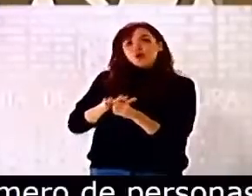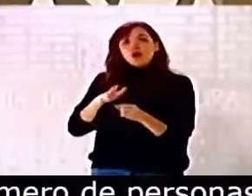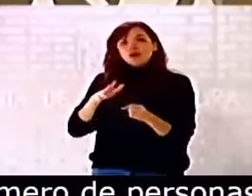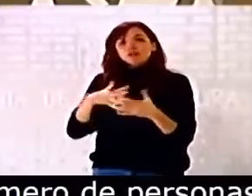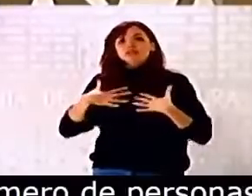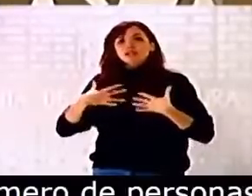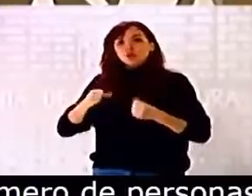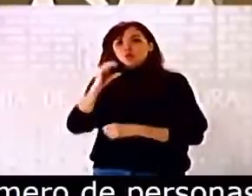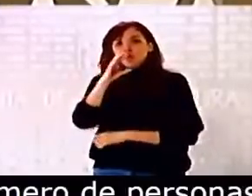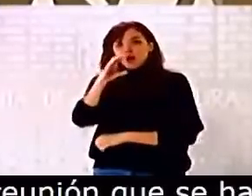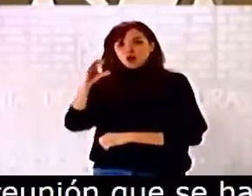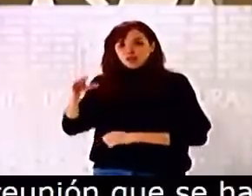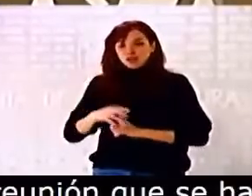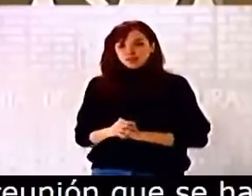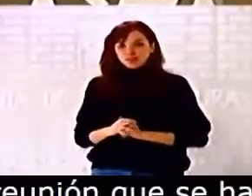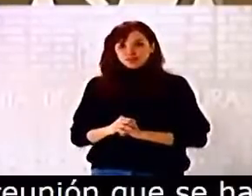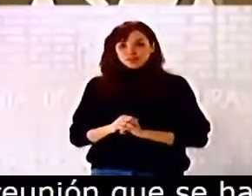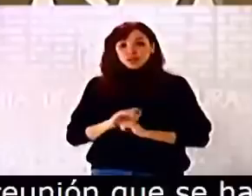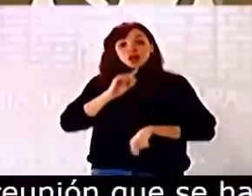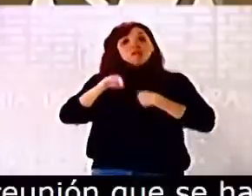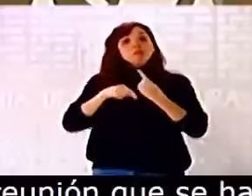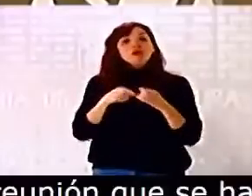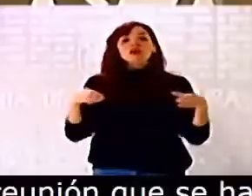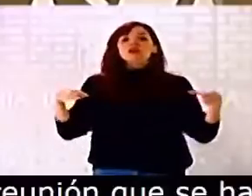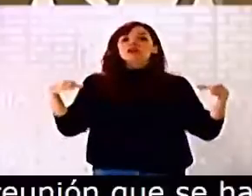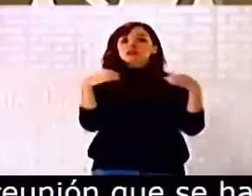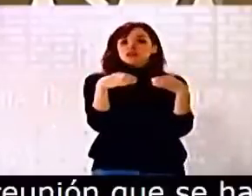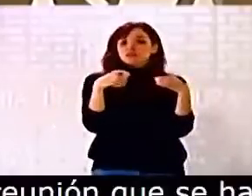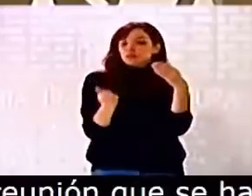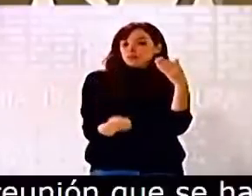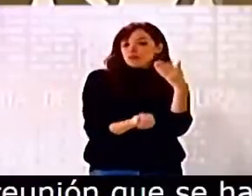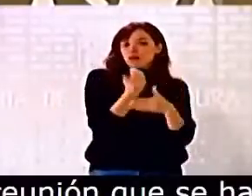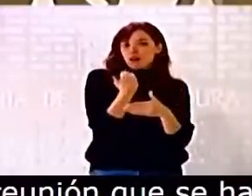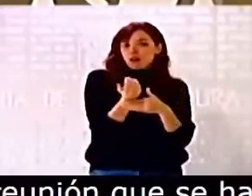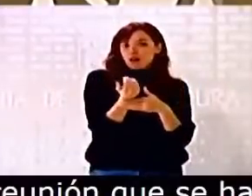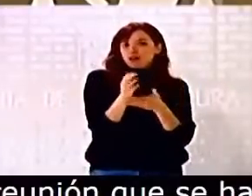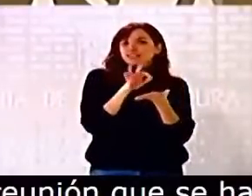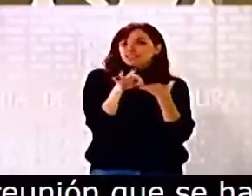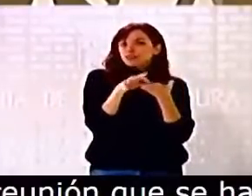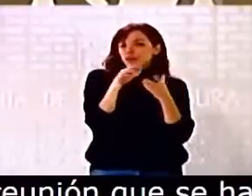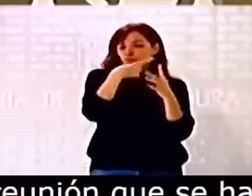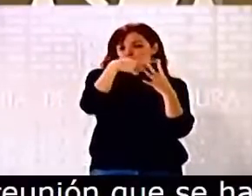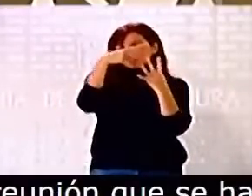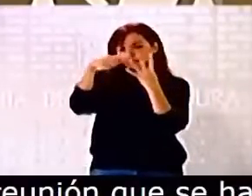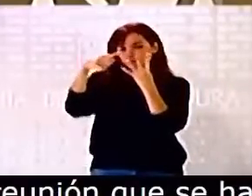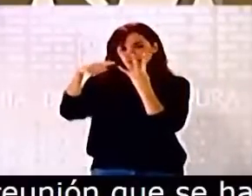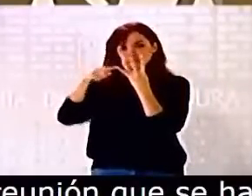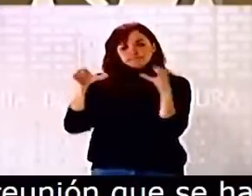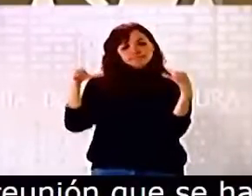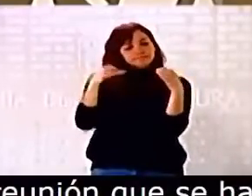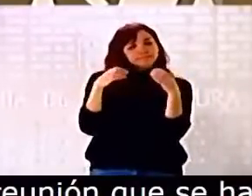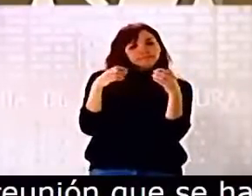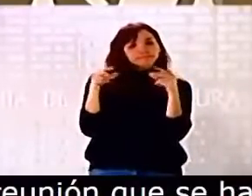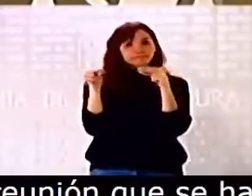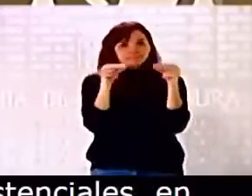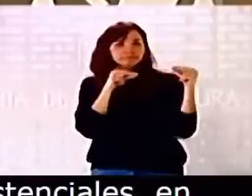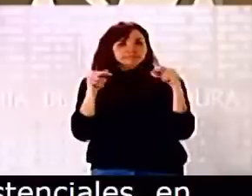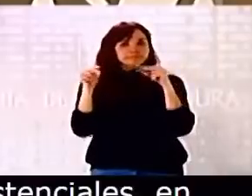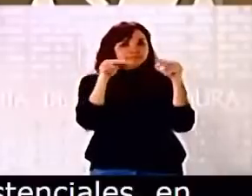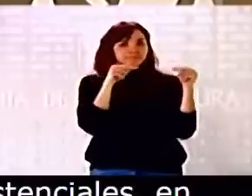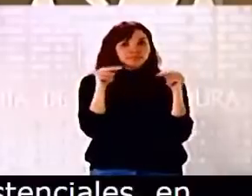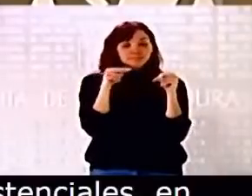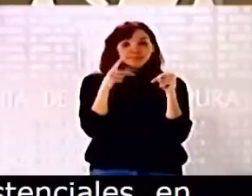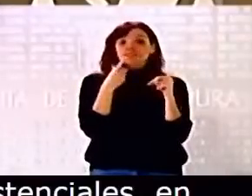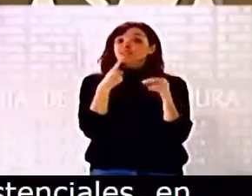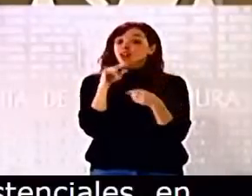mantenido esta mañana con los distintos servicios asistenciales, a lo largo de la mañana del lunes día